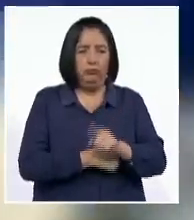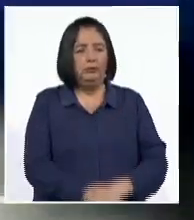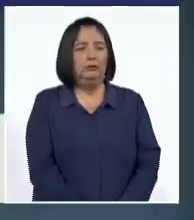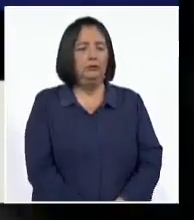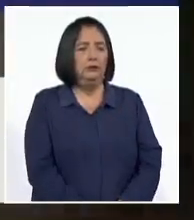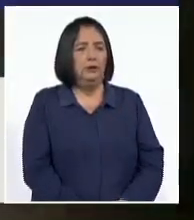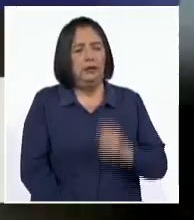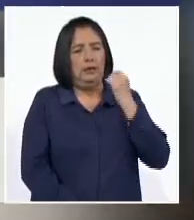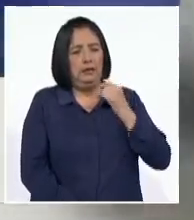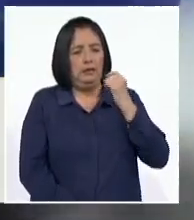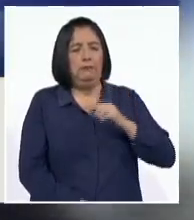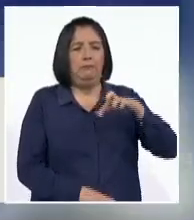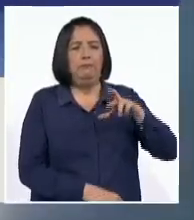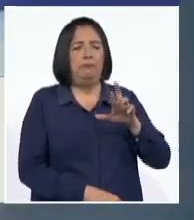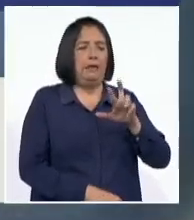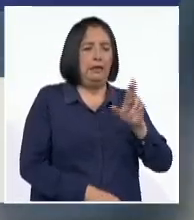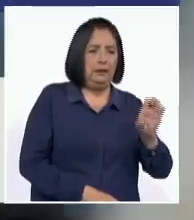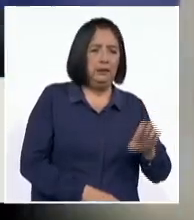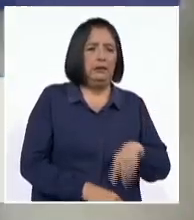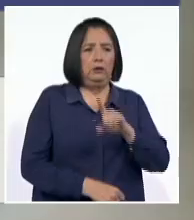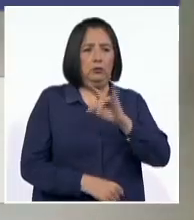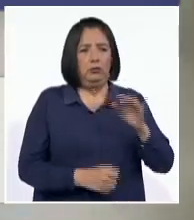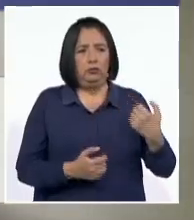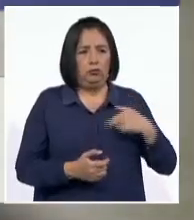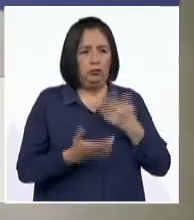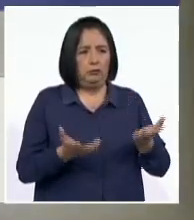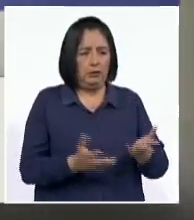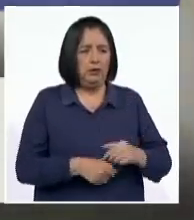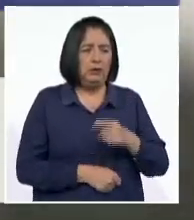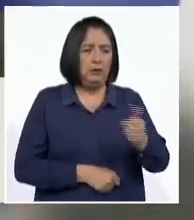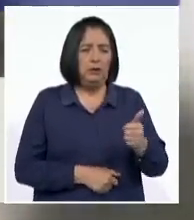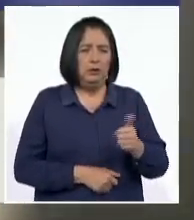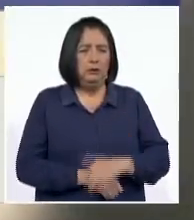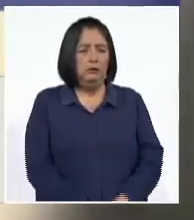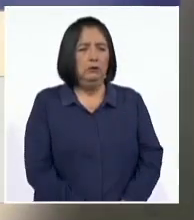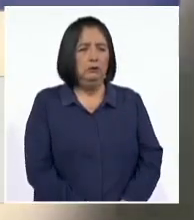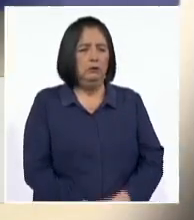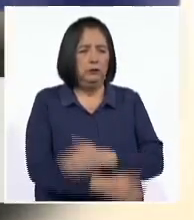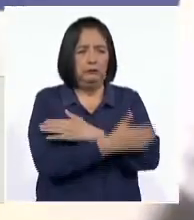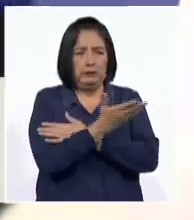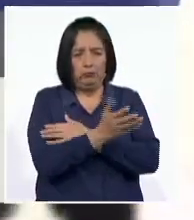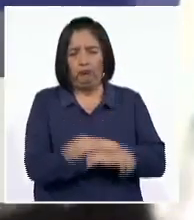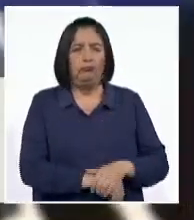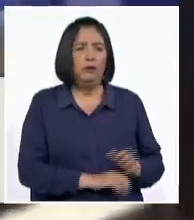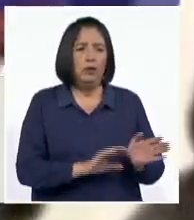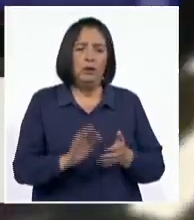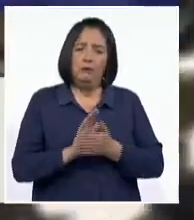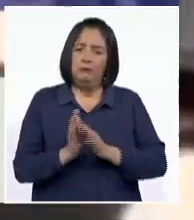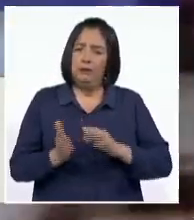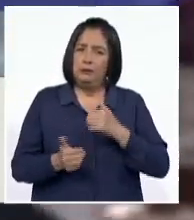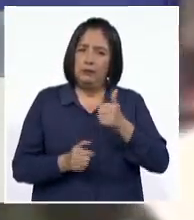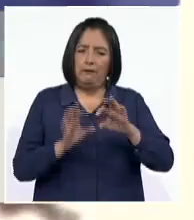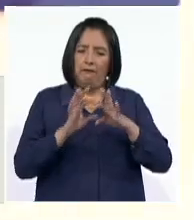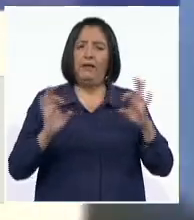Padre Luchito, soy el padre Omar, estamos acá contigo. Pax et bonum, padre, un abrazo. Paz y bien, es